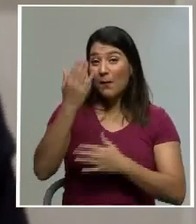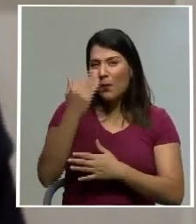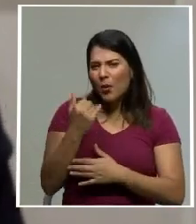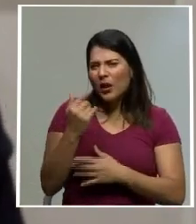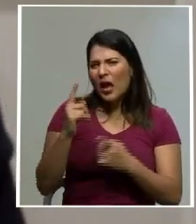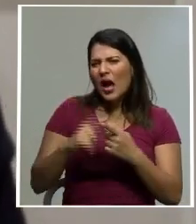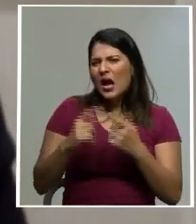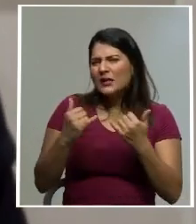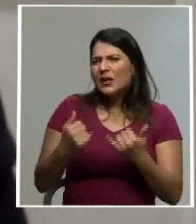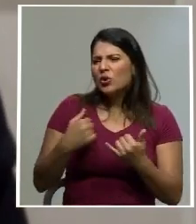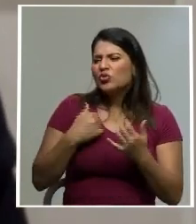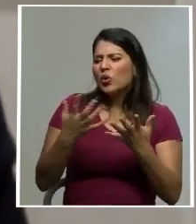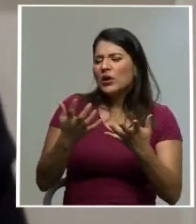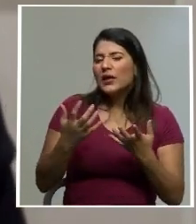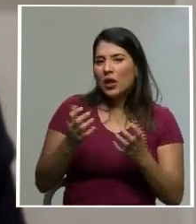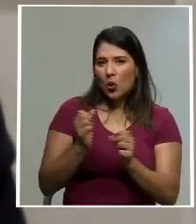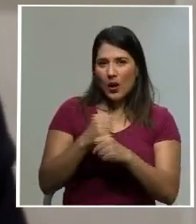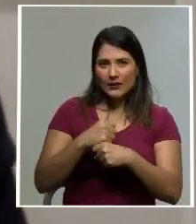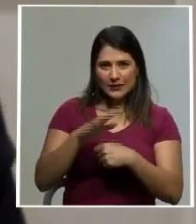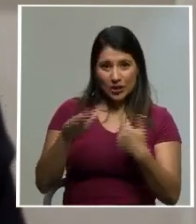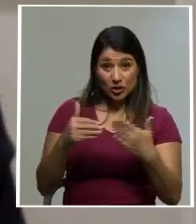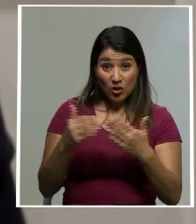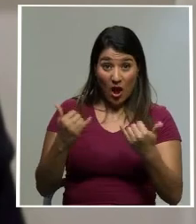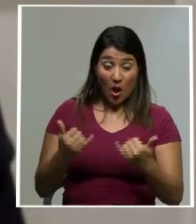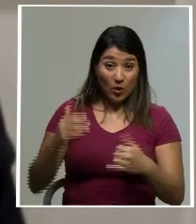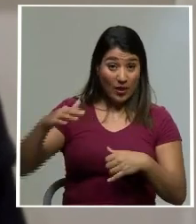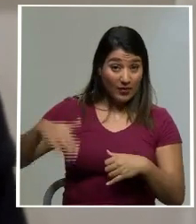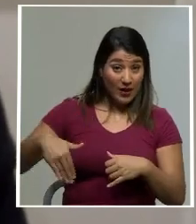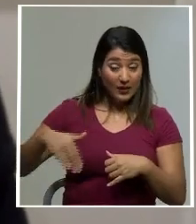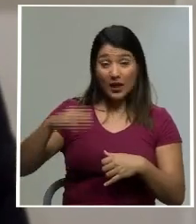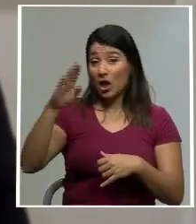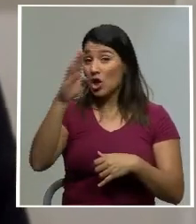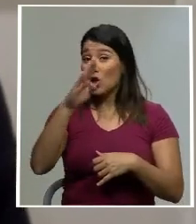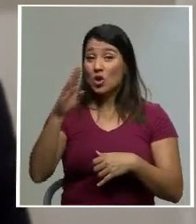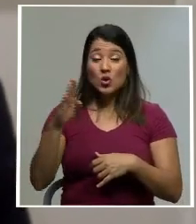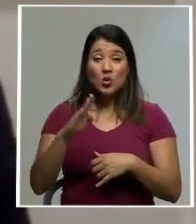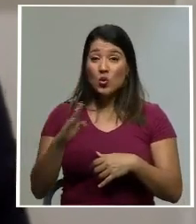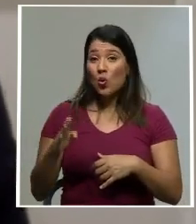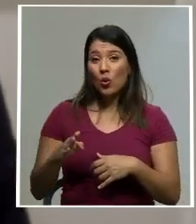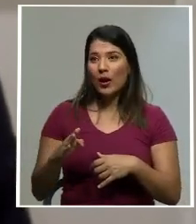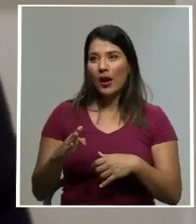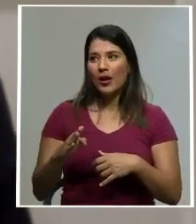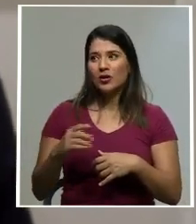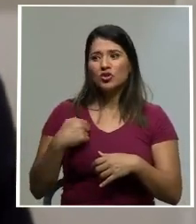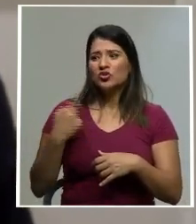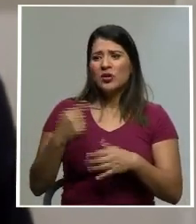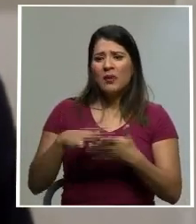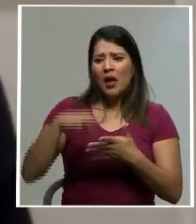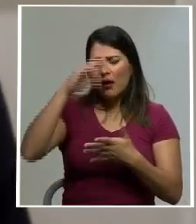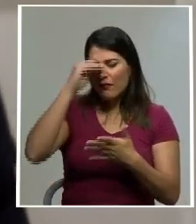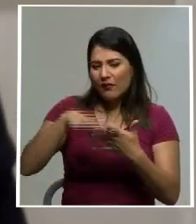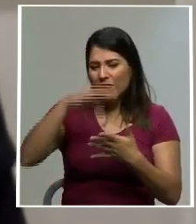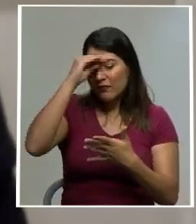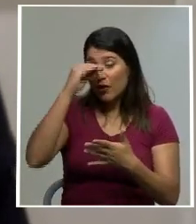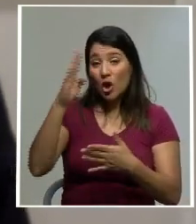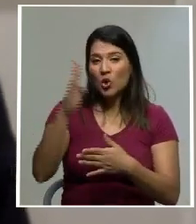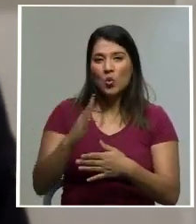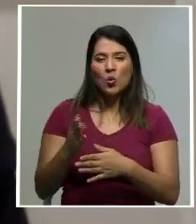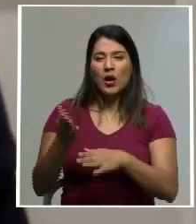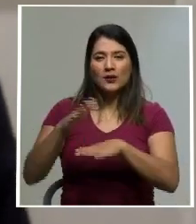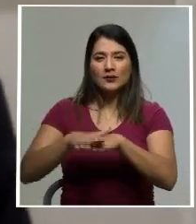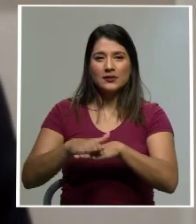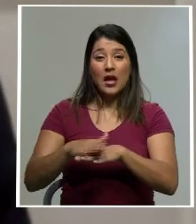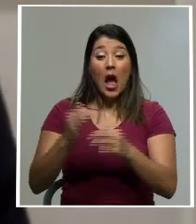ahora quiero hacer todo. Es tarde, nunca pasé de ser un aprendiz. Tomo mi alma, la doblo como